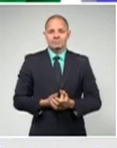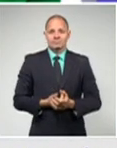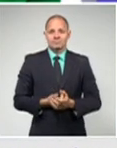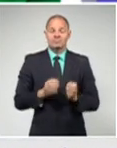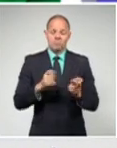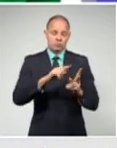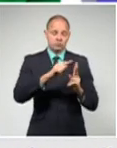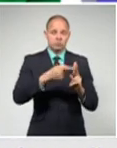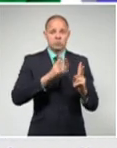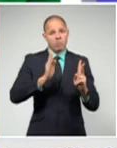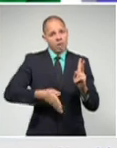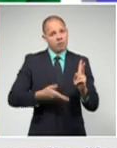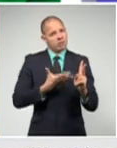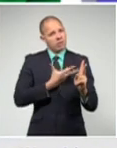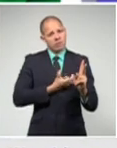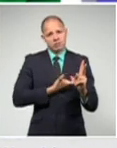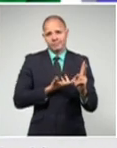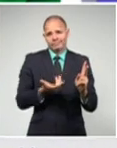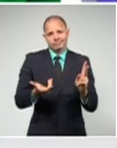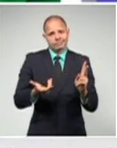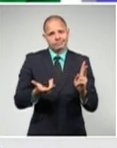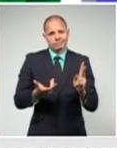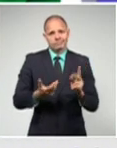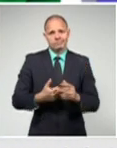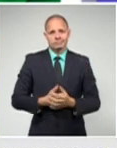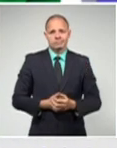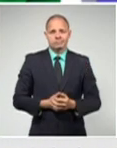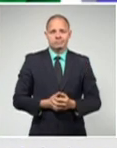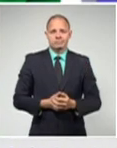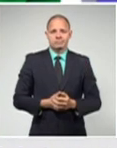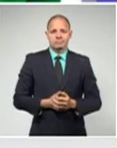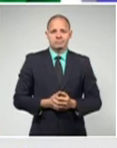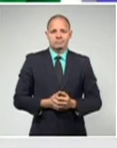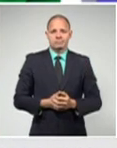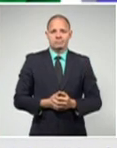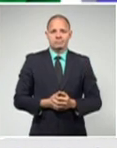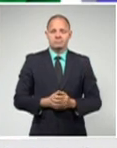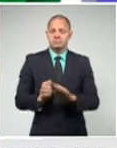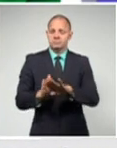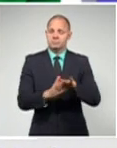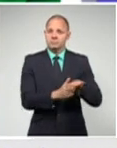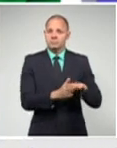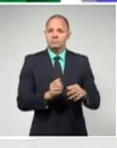2 fallecimientos que informamos en el día de hoy. De esta forma, Cuba